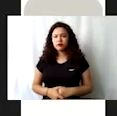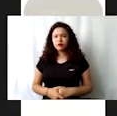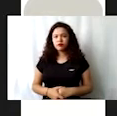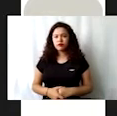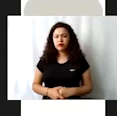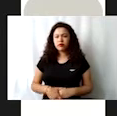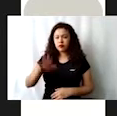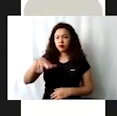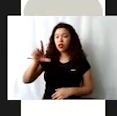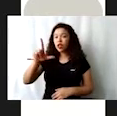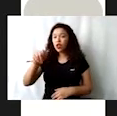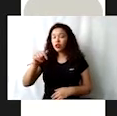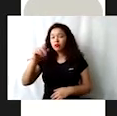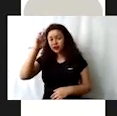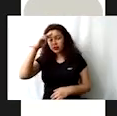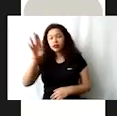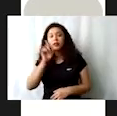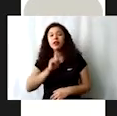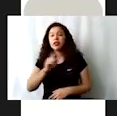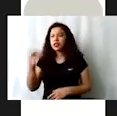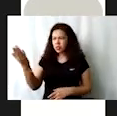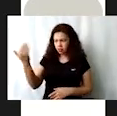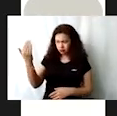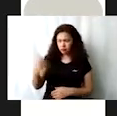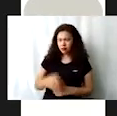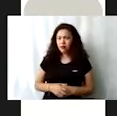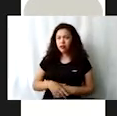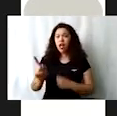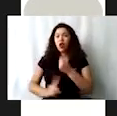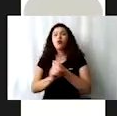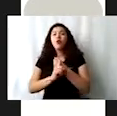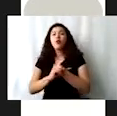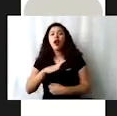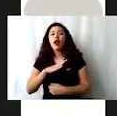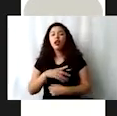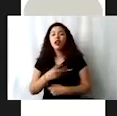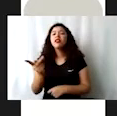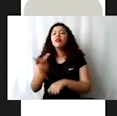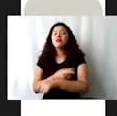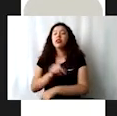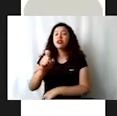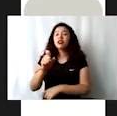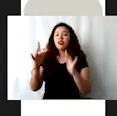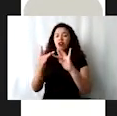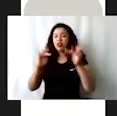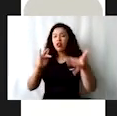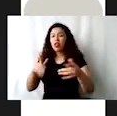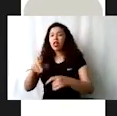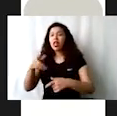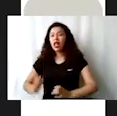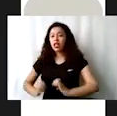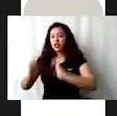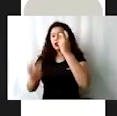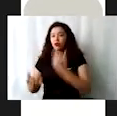Señora López, señora López. Sí, pase. Señora López, tiene un problema. ¿De qué se trata? Desconectaron el agua y hay un incendio en el edificio. Estoy muy